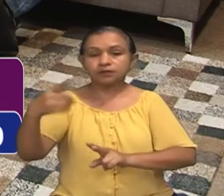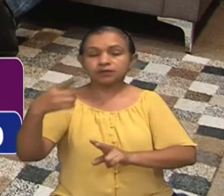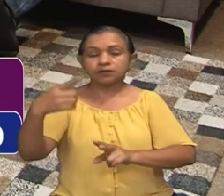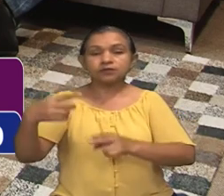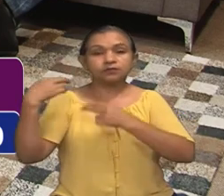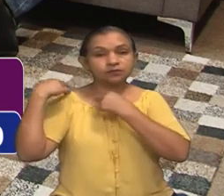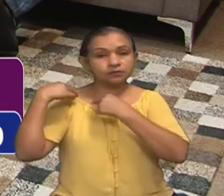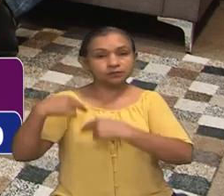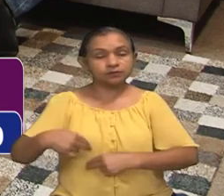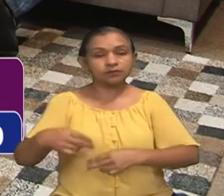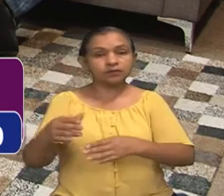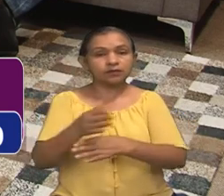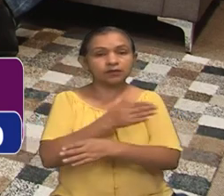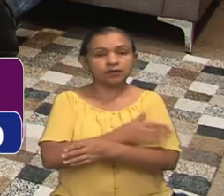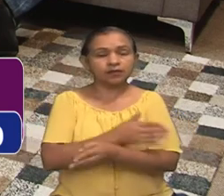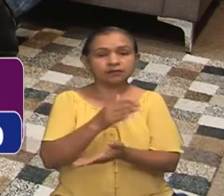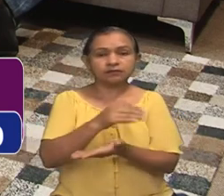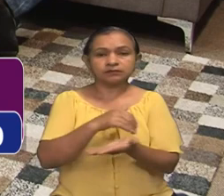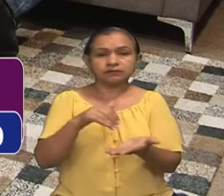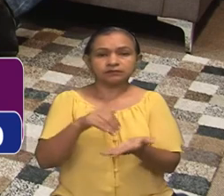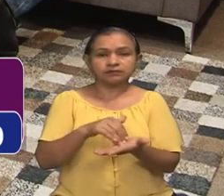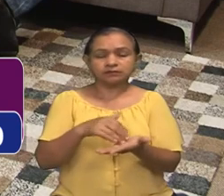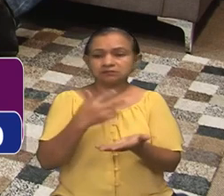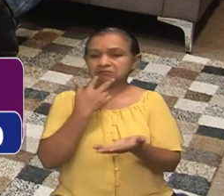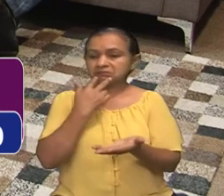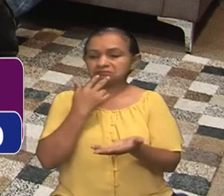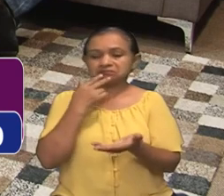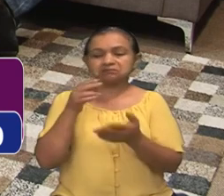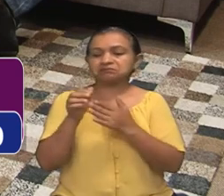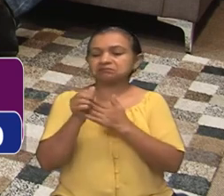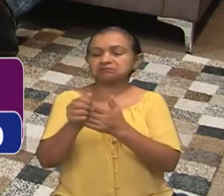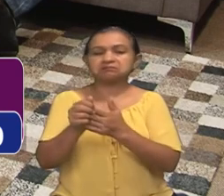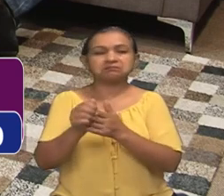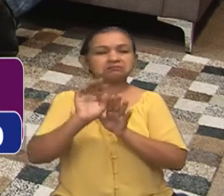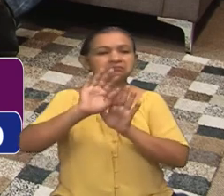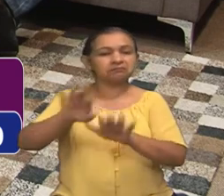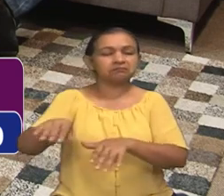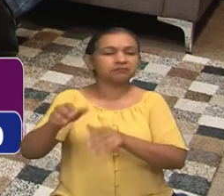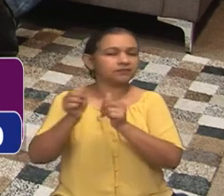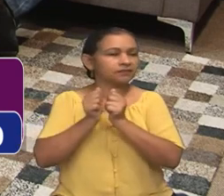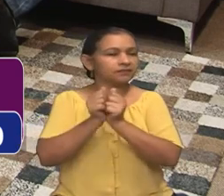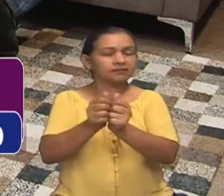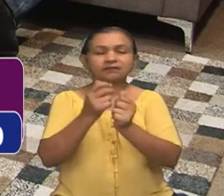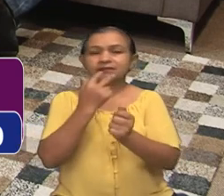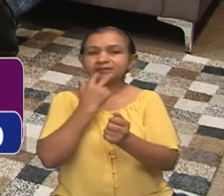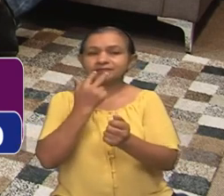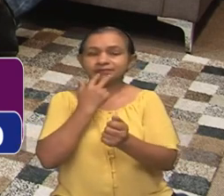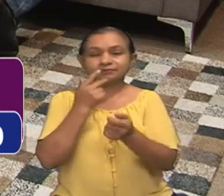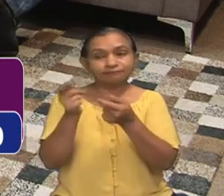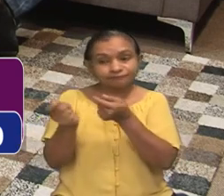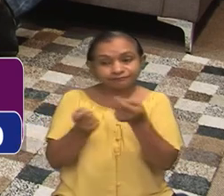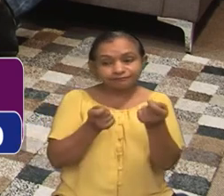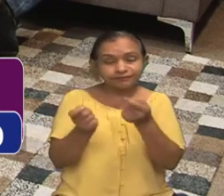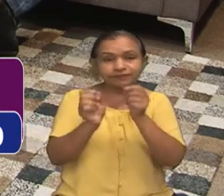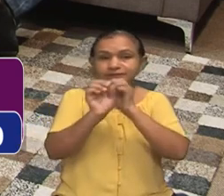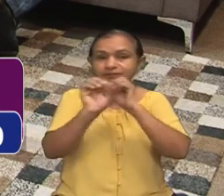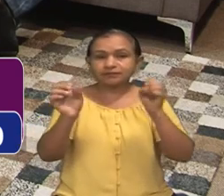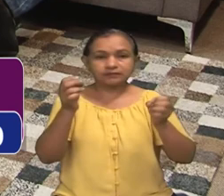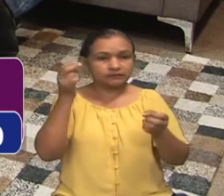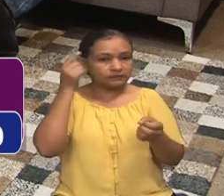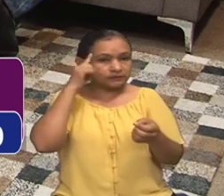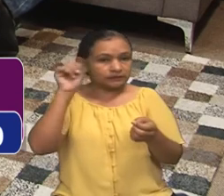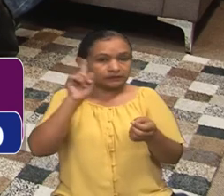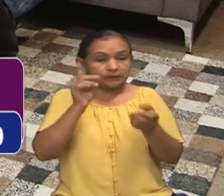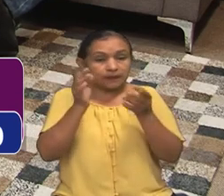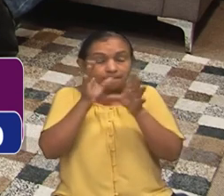Porque antes existían centros, pero no había seguimiento. No había acompañamiento, no había monitoreo de qué ocurría con los